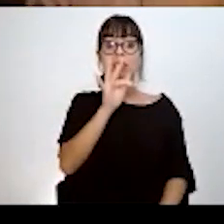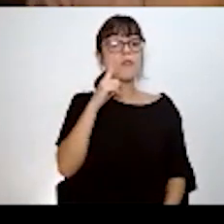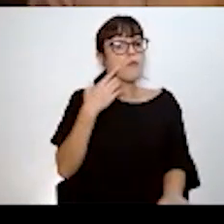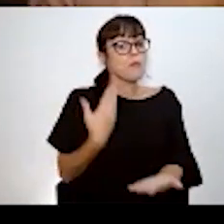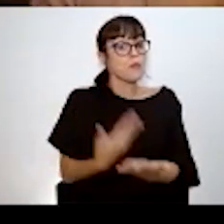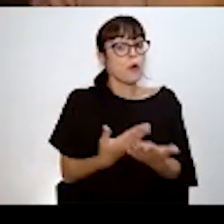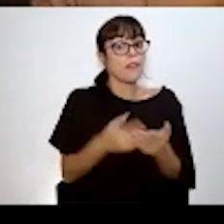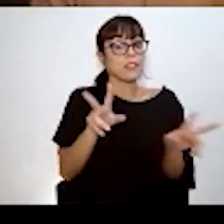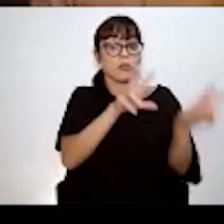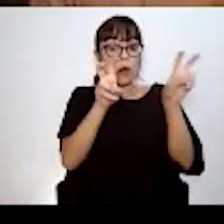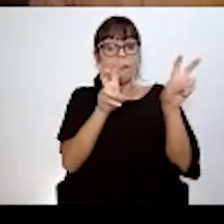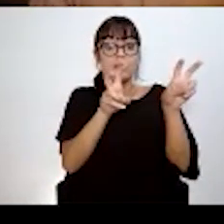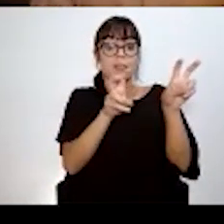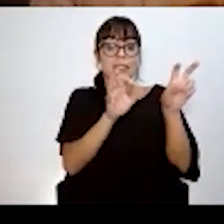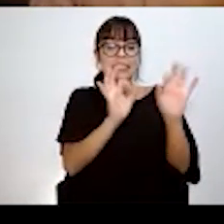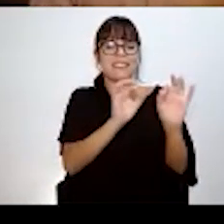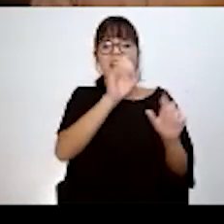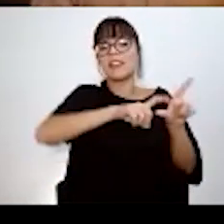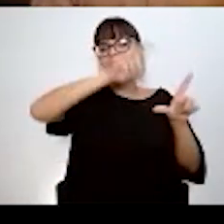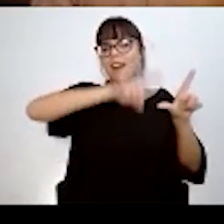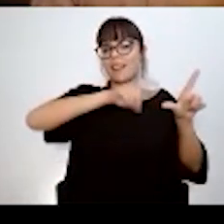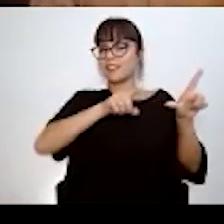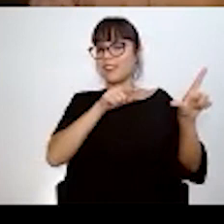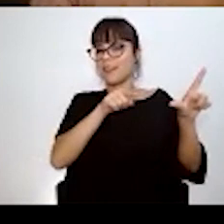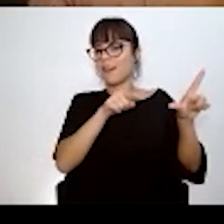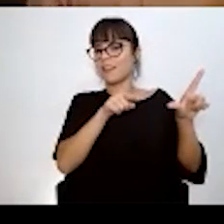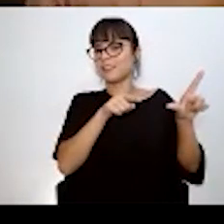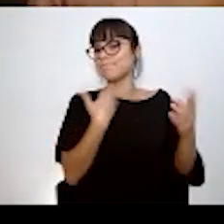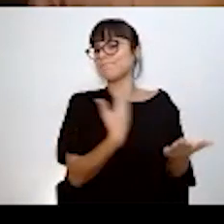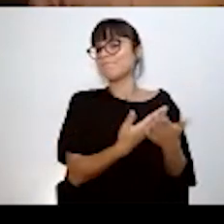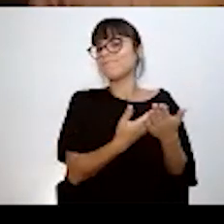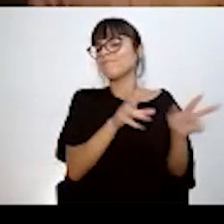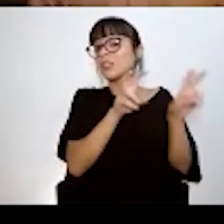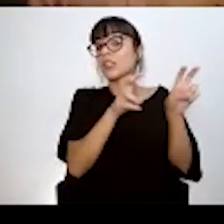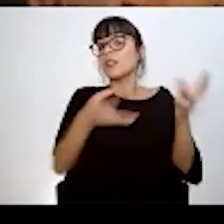análisis del carbono 14 nos ha permitido precisar un nuevo marco